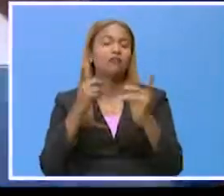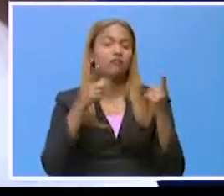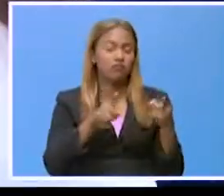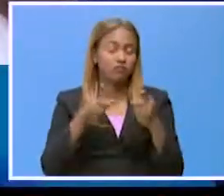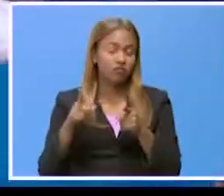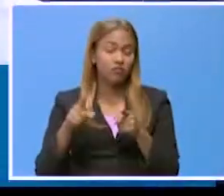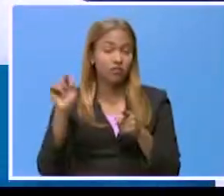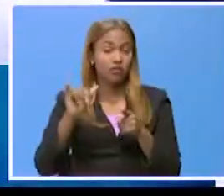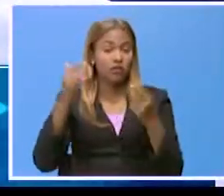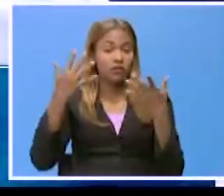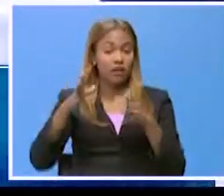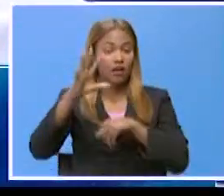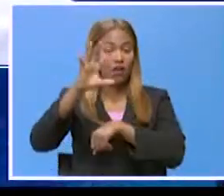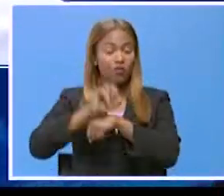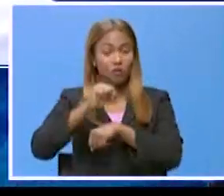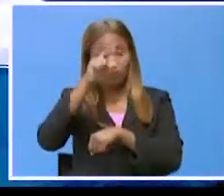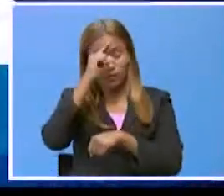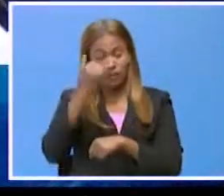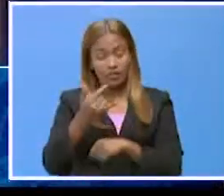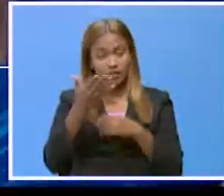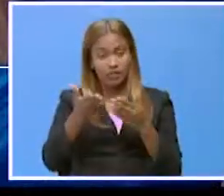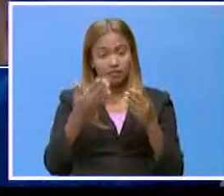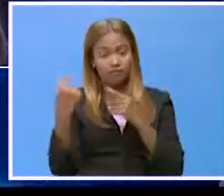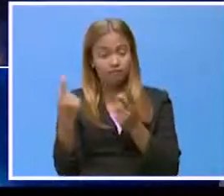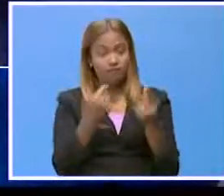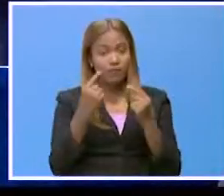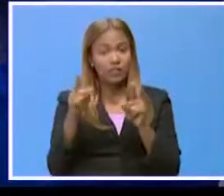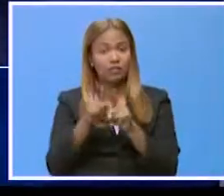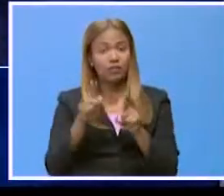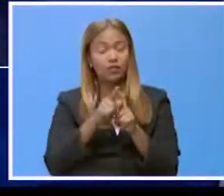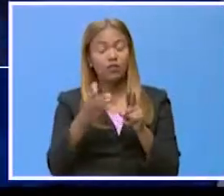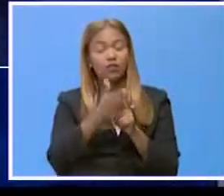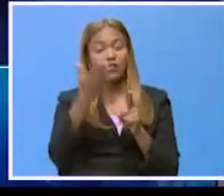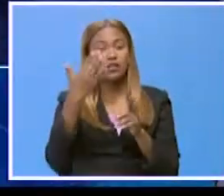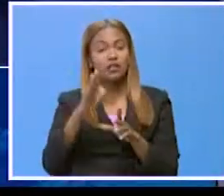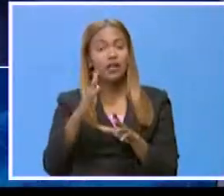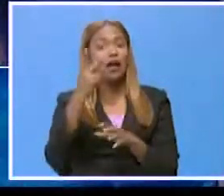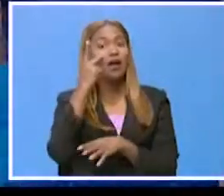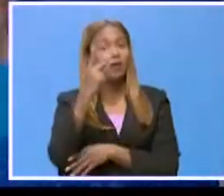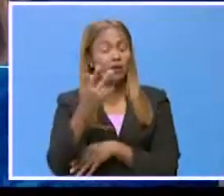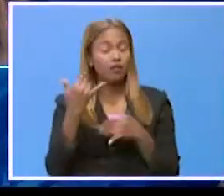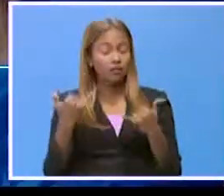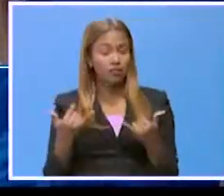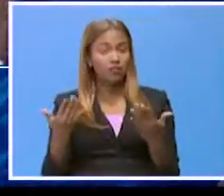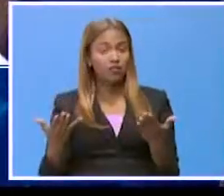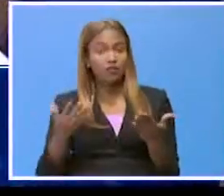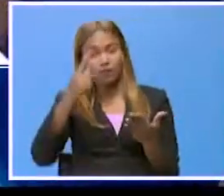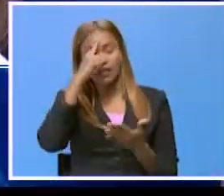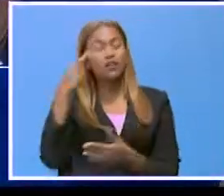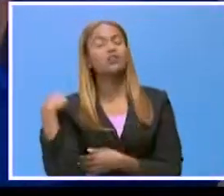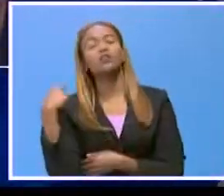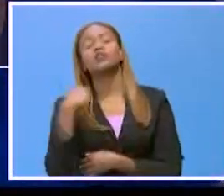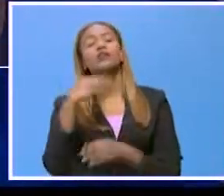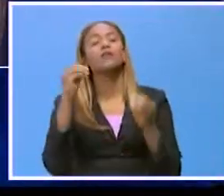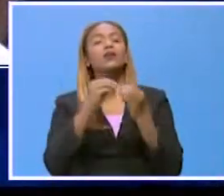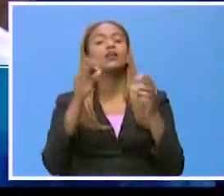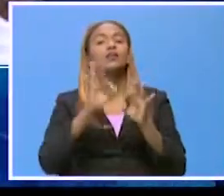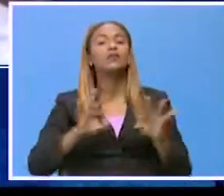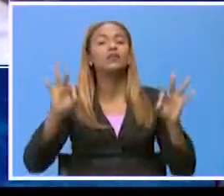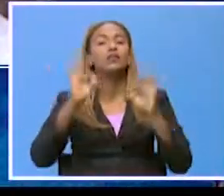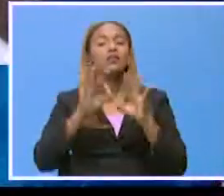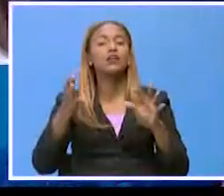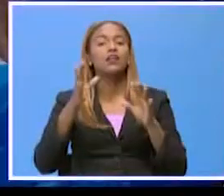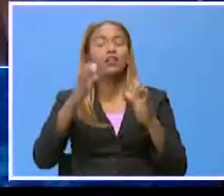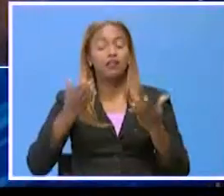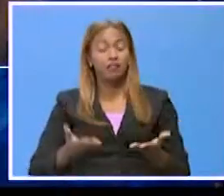como ya es costumbre por este tipo de actividades que también ustedes hoy han presenciado para nosotros lo más importante es